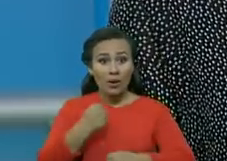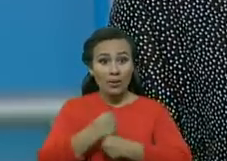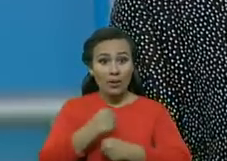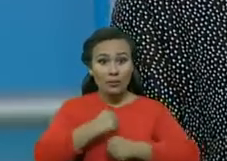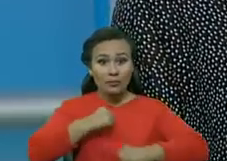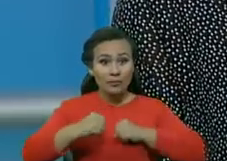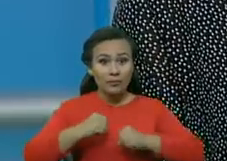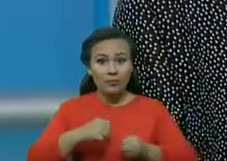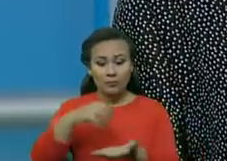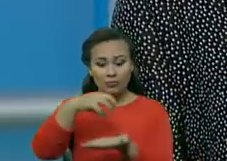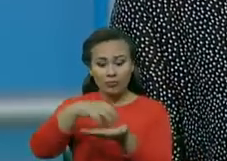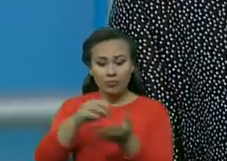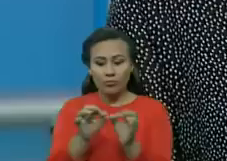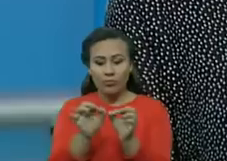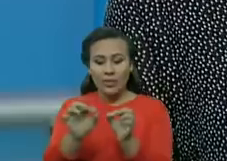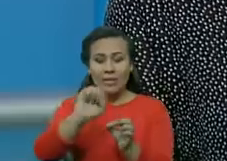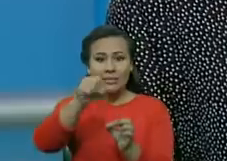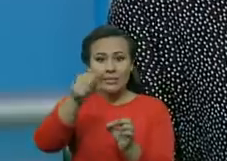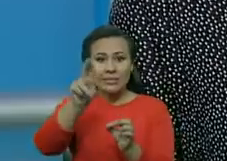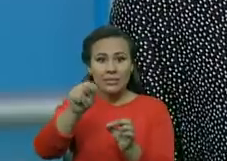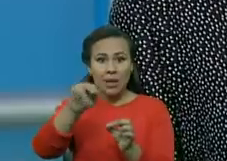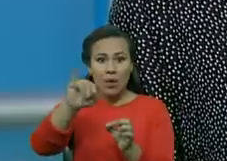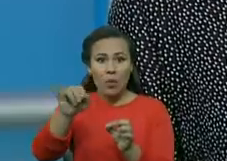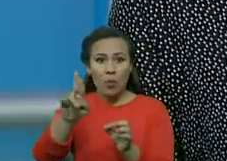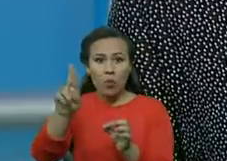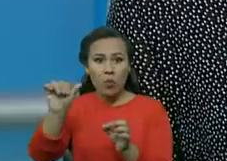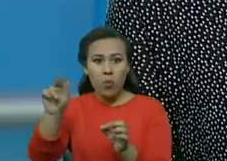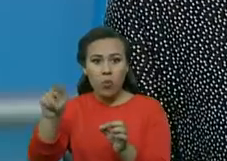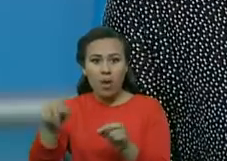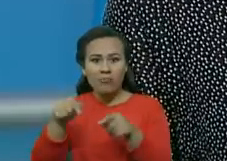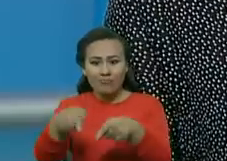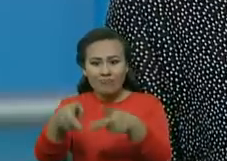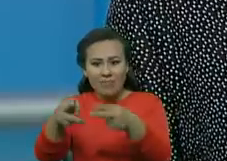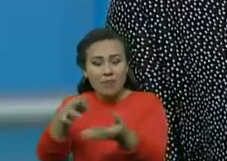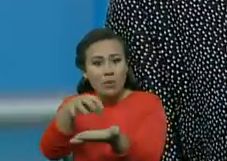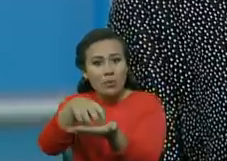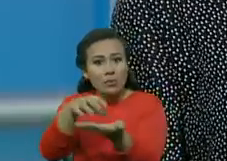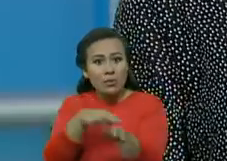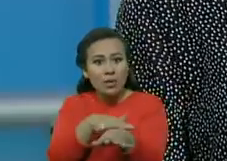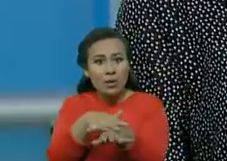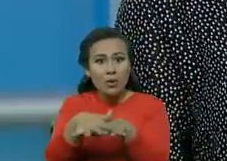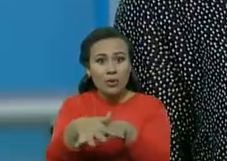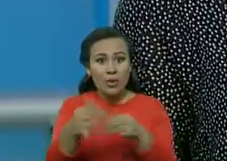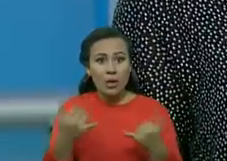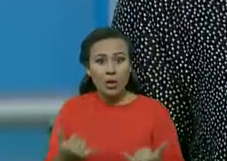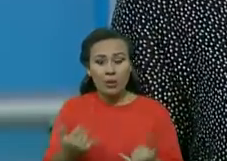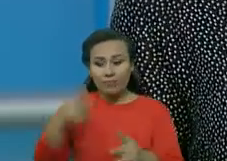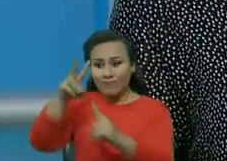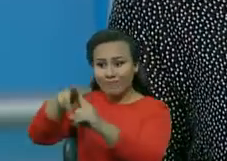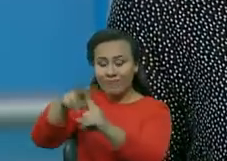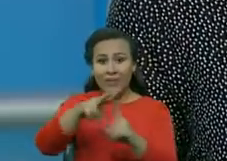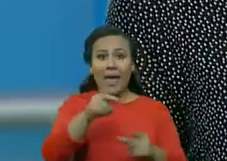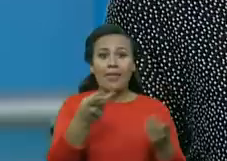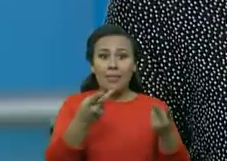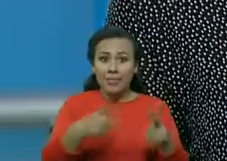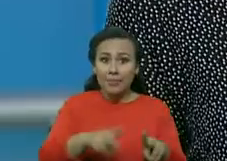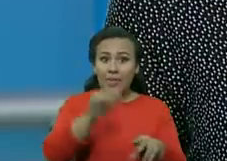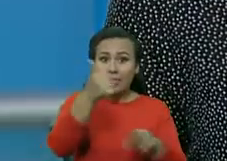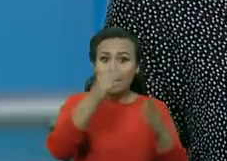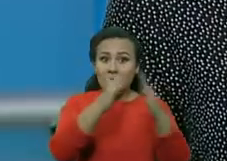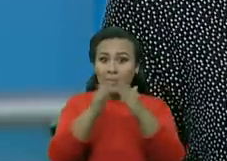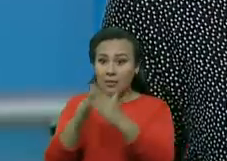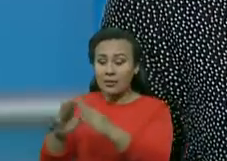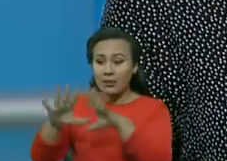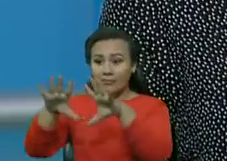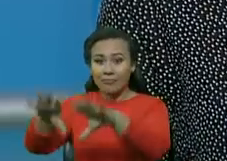llevado a cabo en la parroquia San Juan del Cantón Pueblo Viejo, en la provincia de Los Ríos. Durante la acción, 10 viviendas fueron